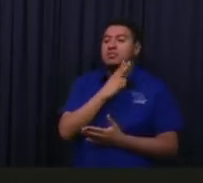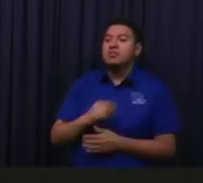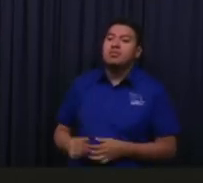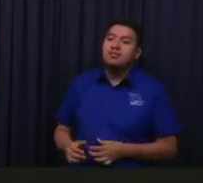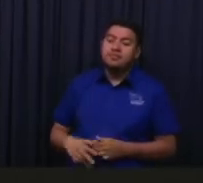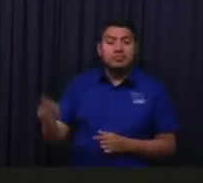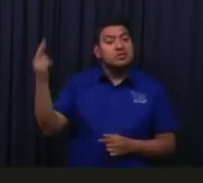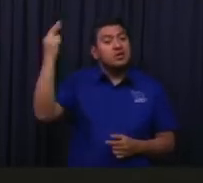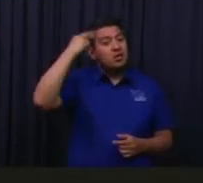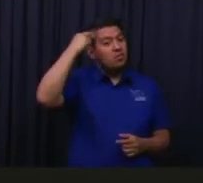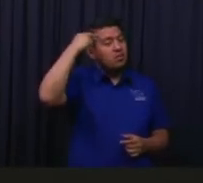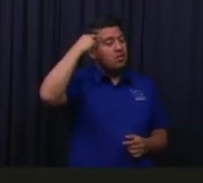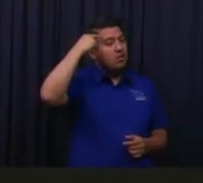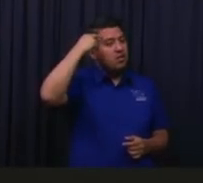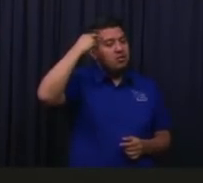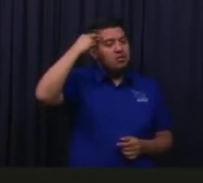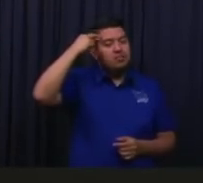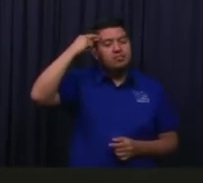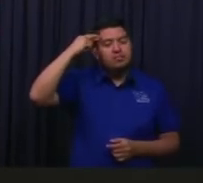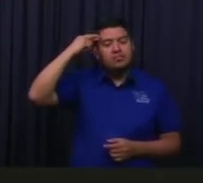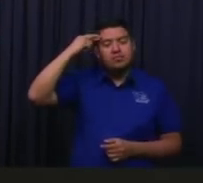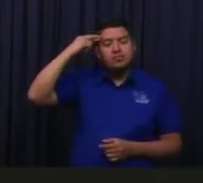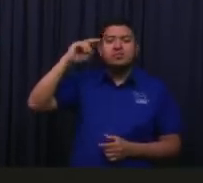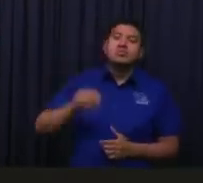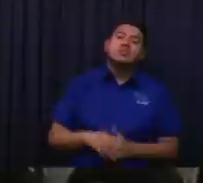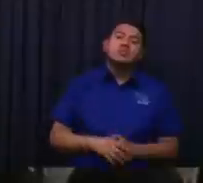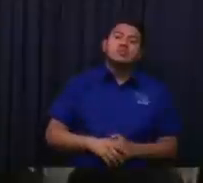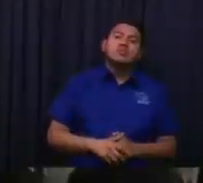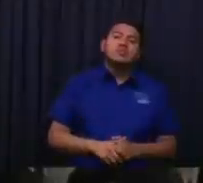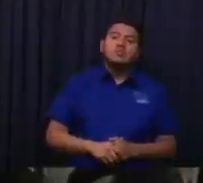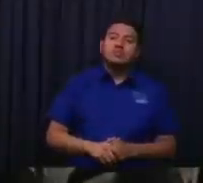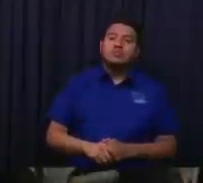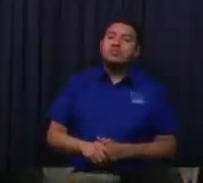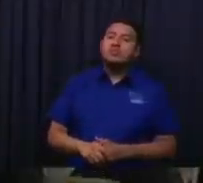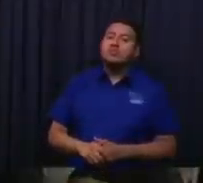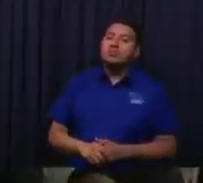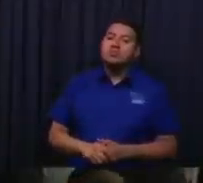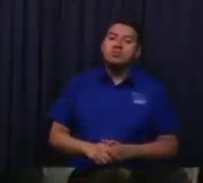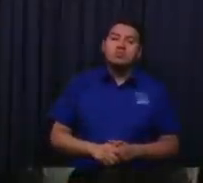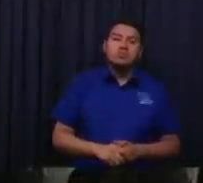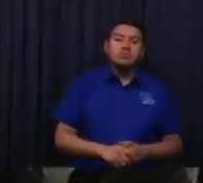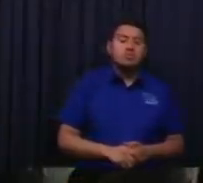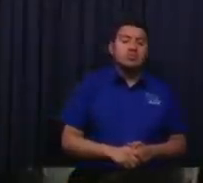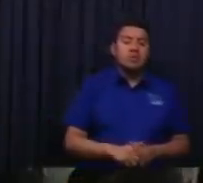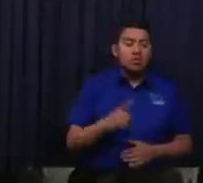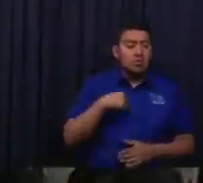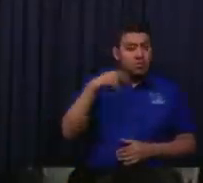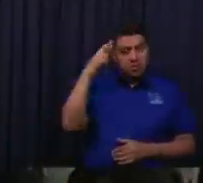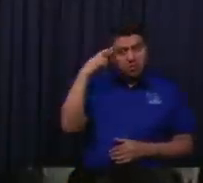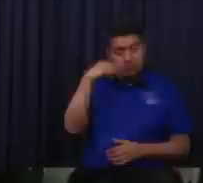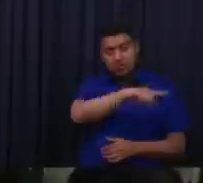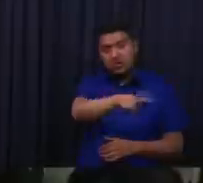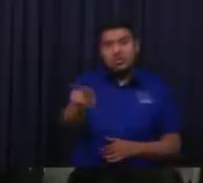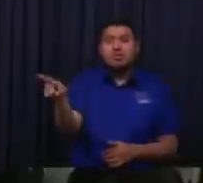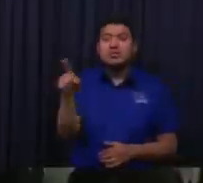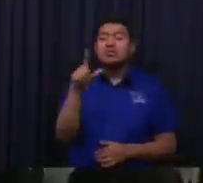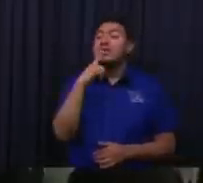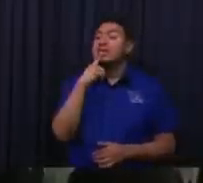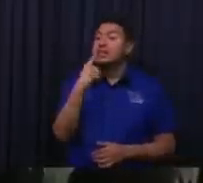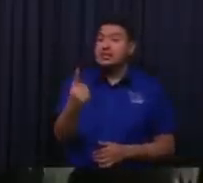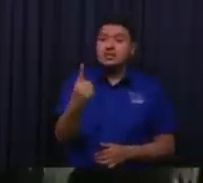se recuerda, y si no se recuerda, pues de todos modos yo se lo voy a recordar. Aquí en Cantar los